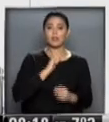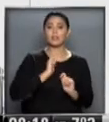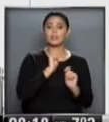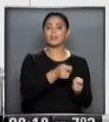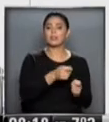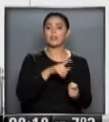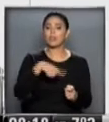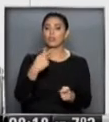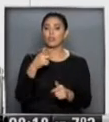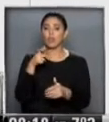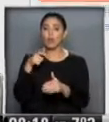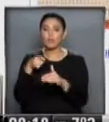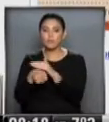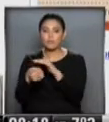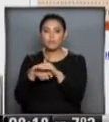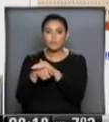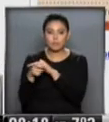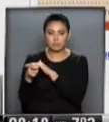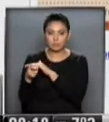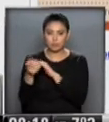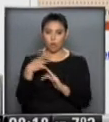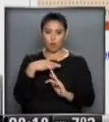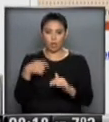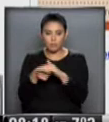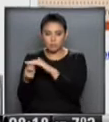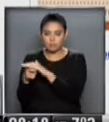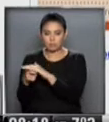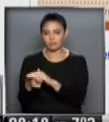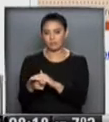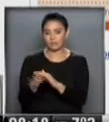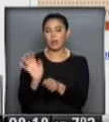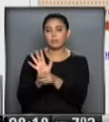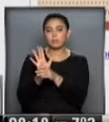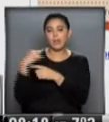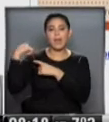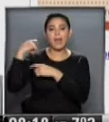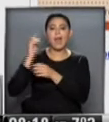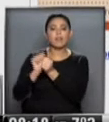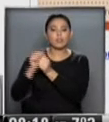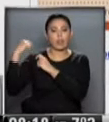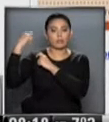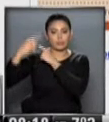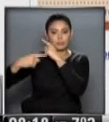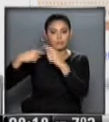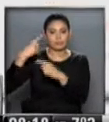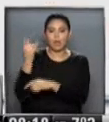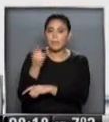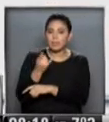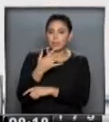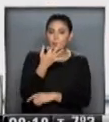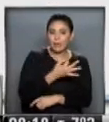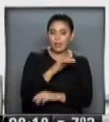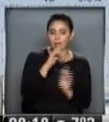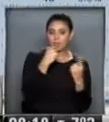el tráfico órganos que repito es mucho más parte de las leyendas urbanas que lo que tiene que ver con la realidad